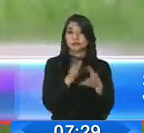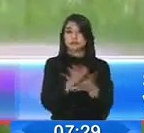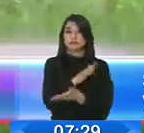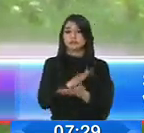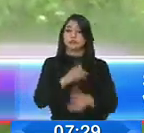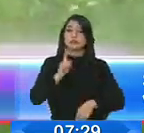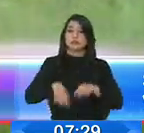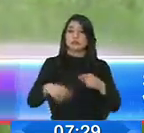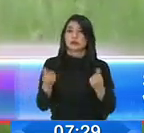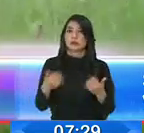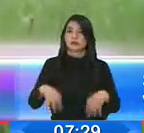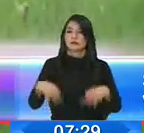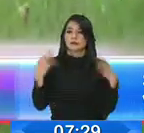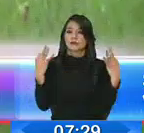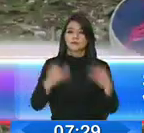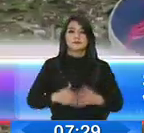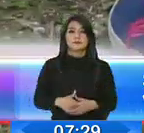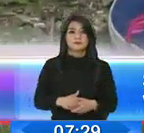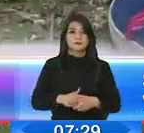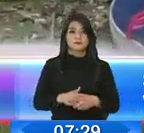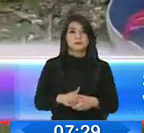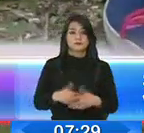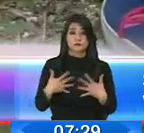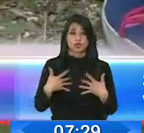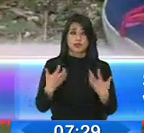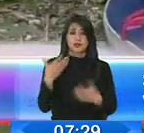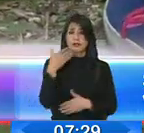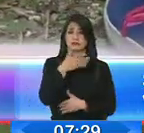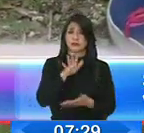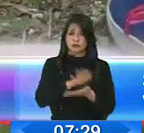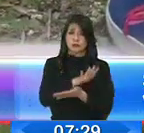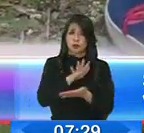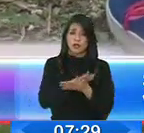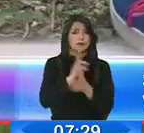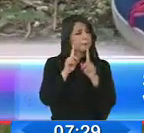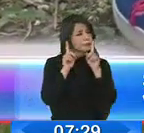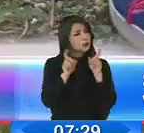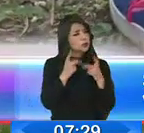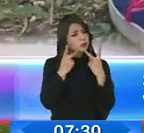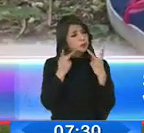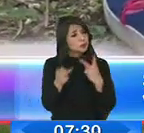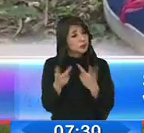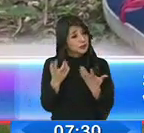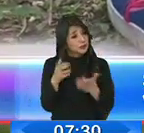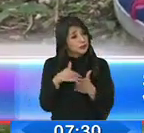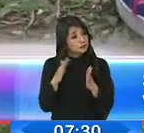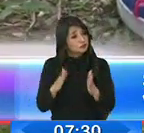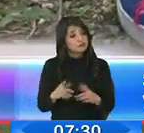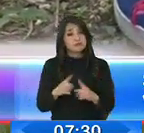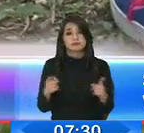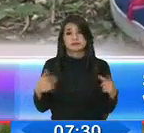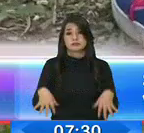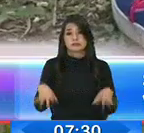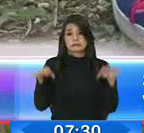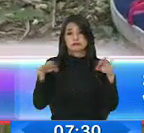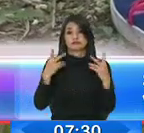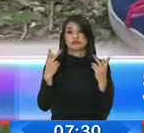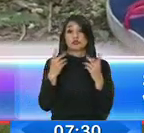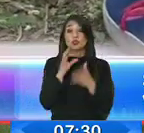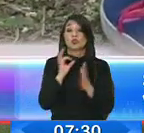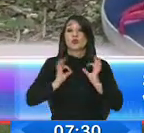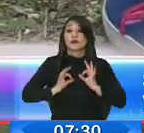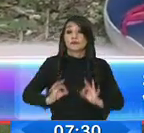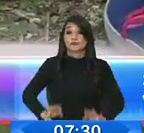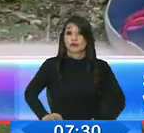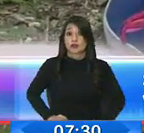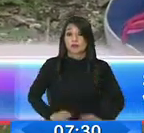educativo por la falta de recursos. Oh, sí fuimos para que ellos estudiaran, pero no tenemos cómo pagarles sus uniformes y su